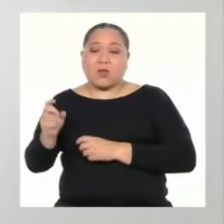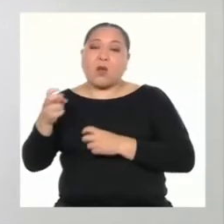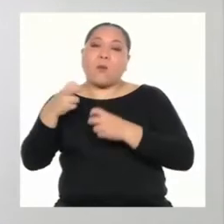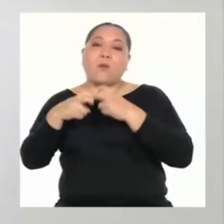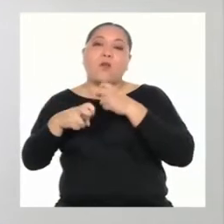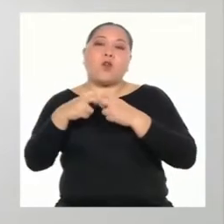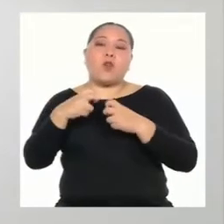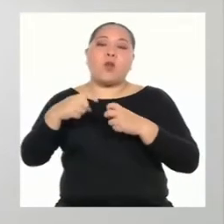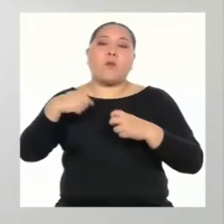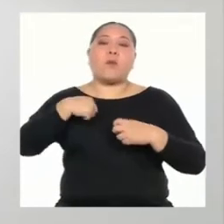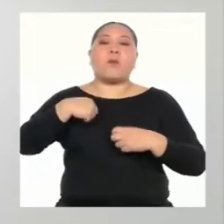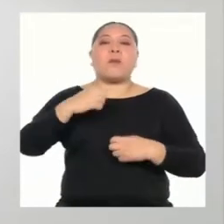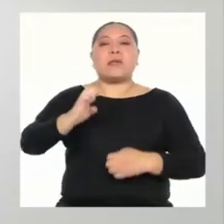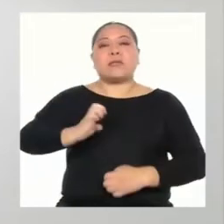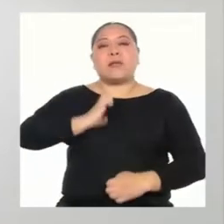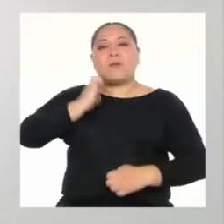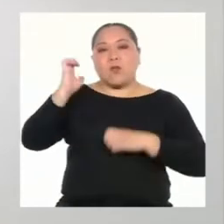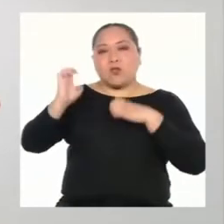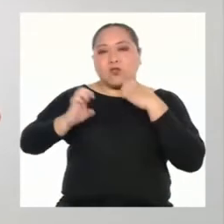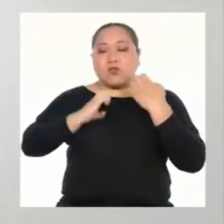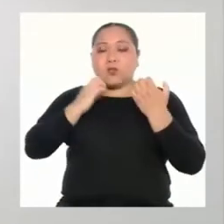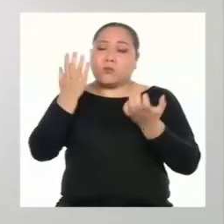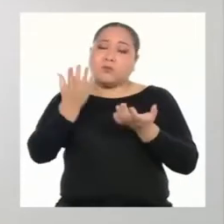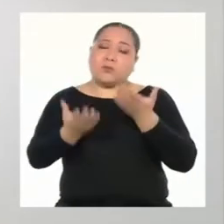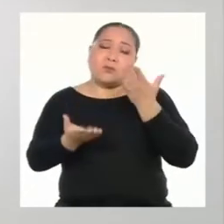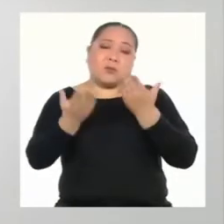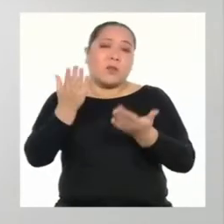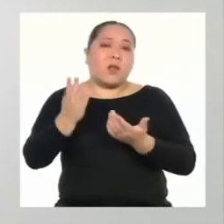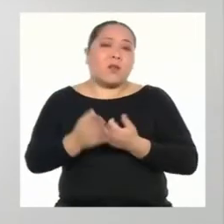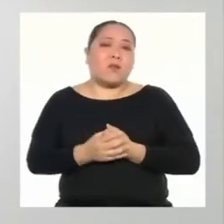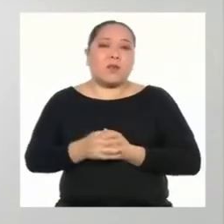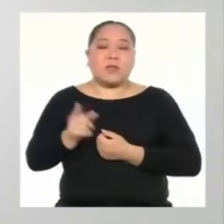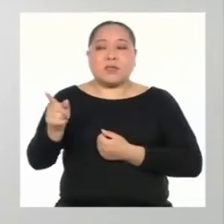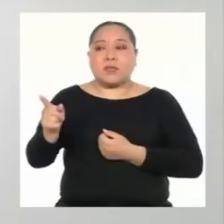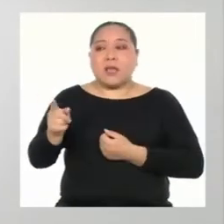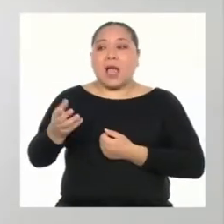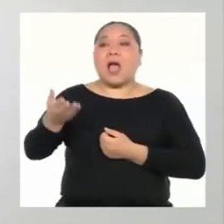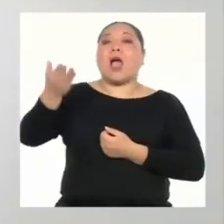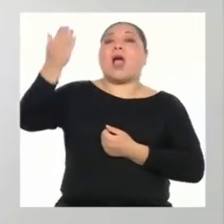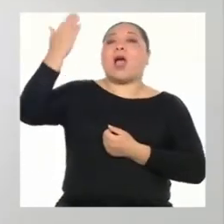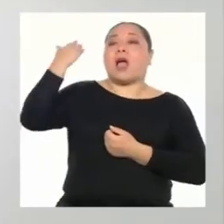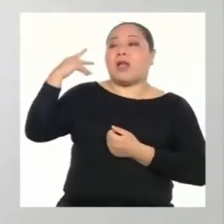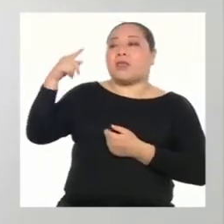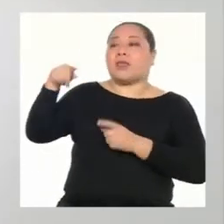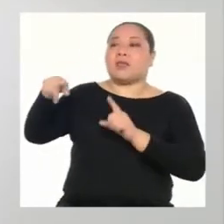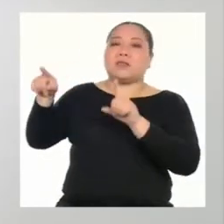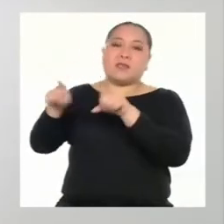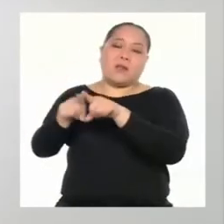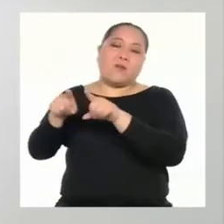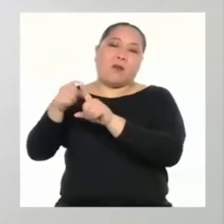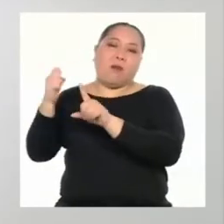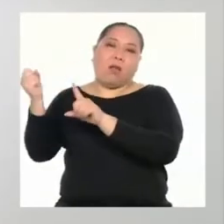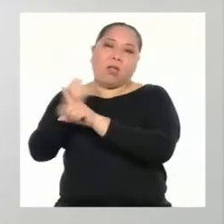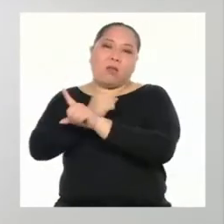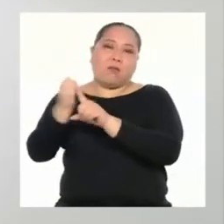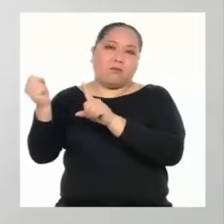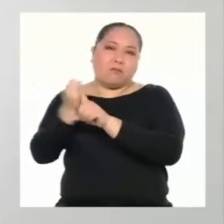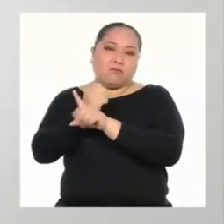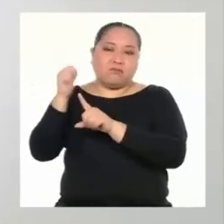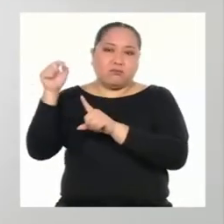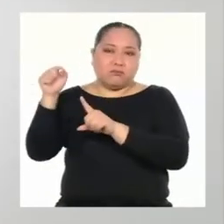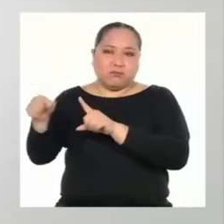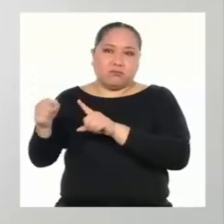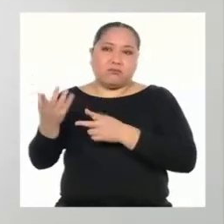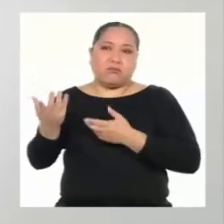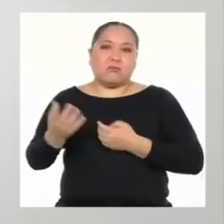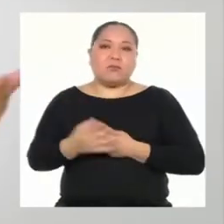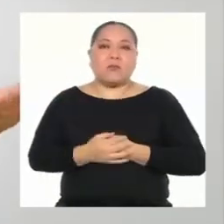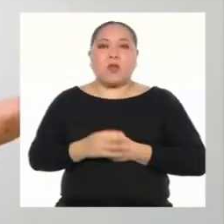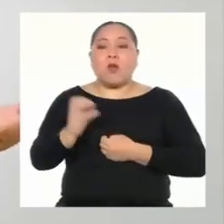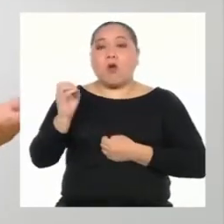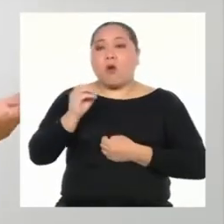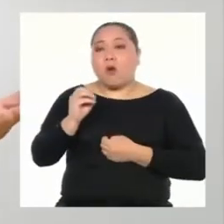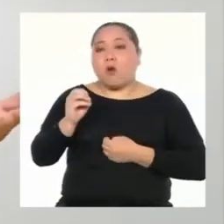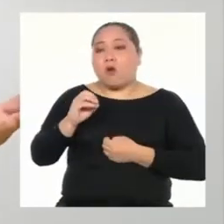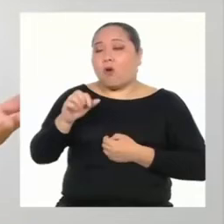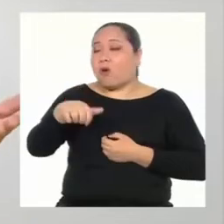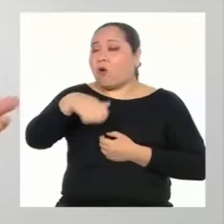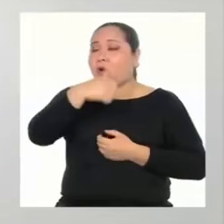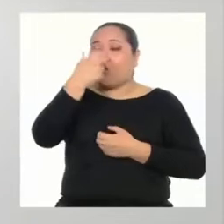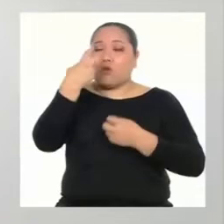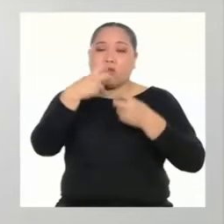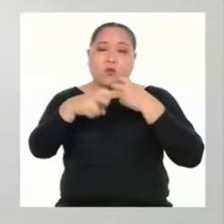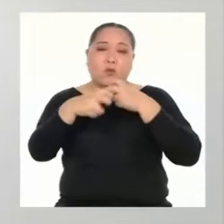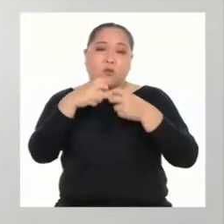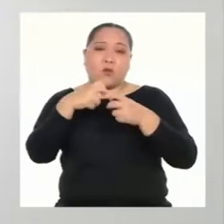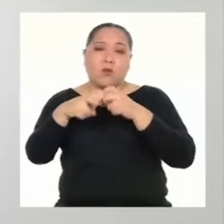con problemas emocionales, probablemente por haber sido víctimas de violencia en otro espacio o tiempo, o por